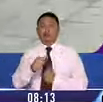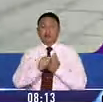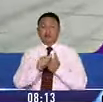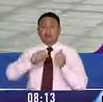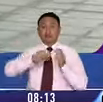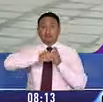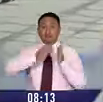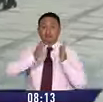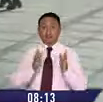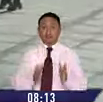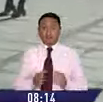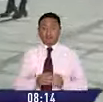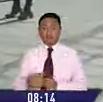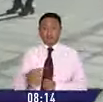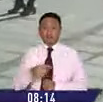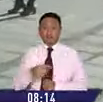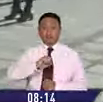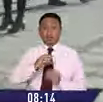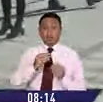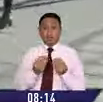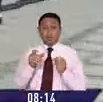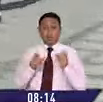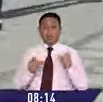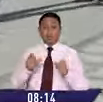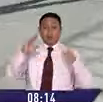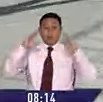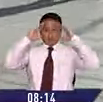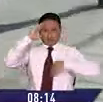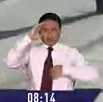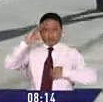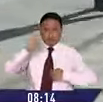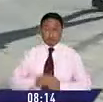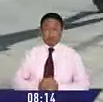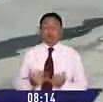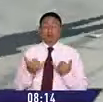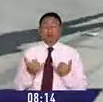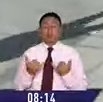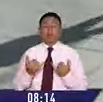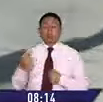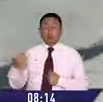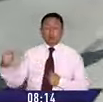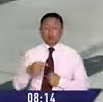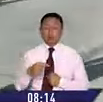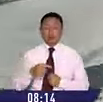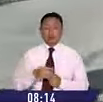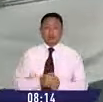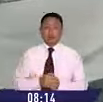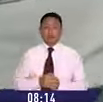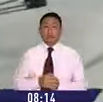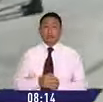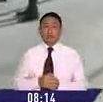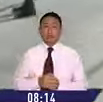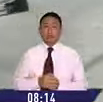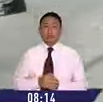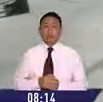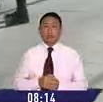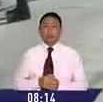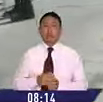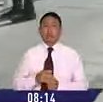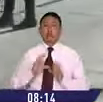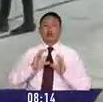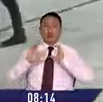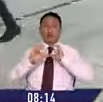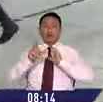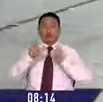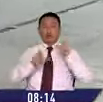existe un fuerte piquete de policías, y ya en estos momentos también van a desalojar a los medios de